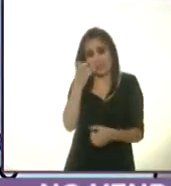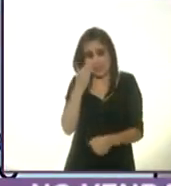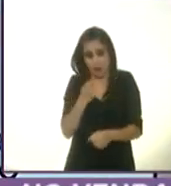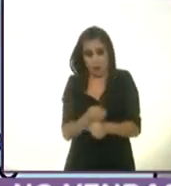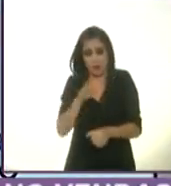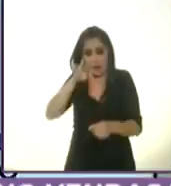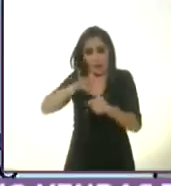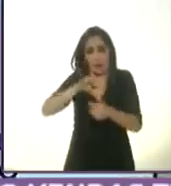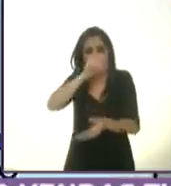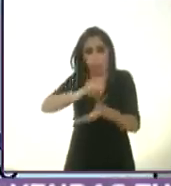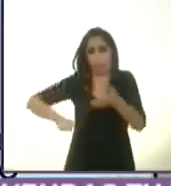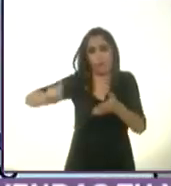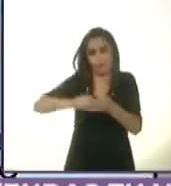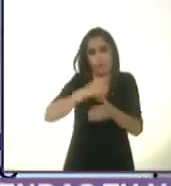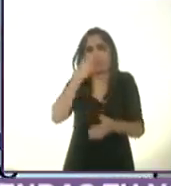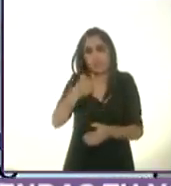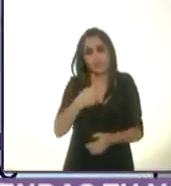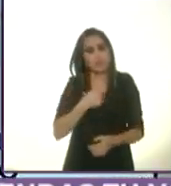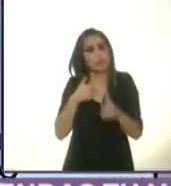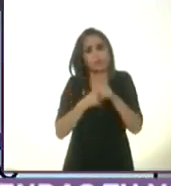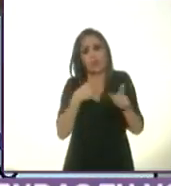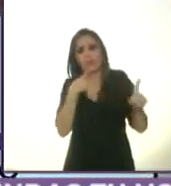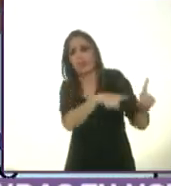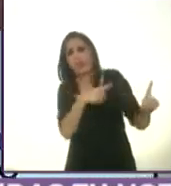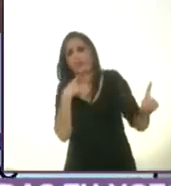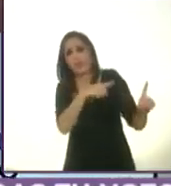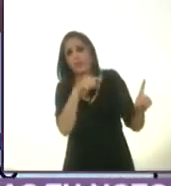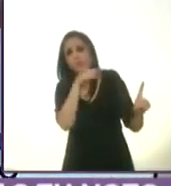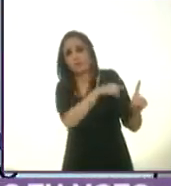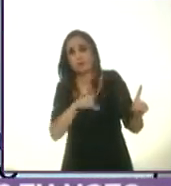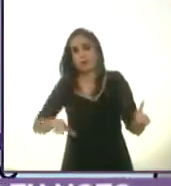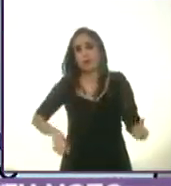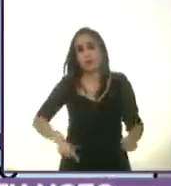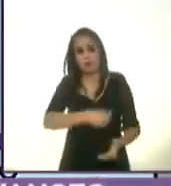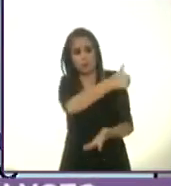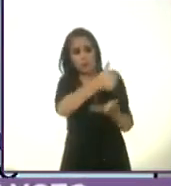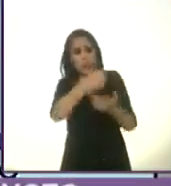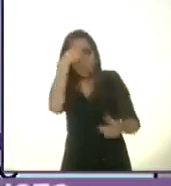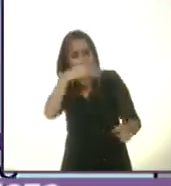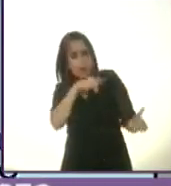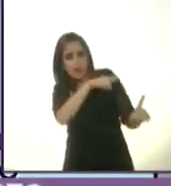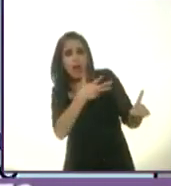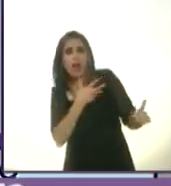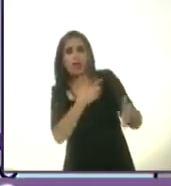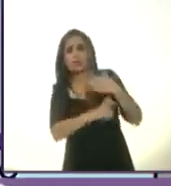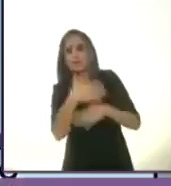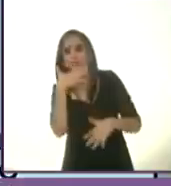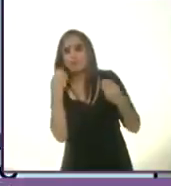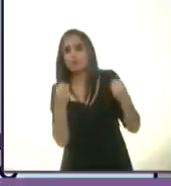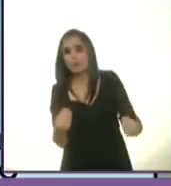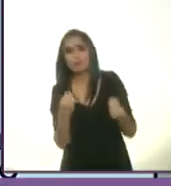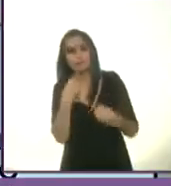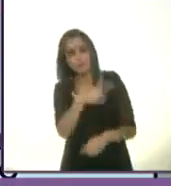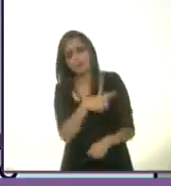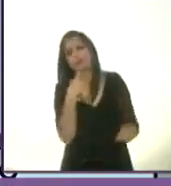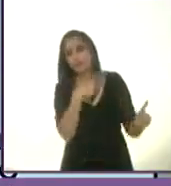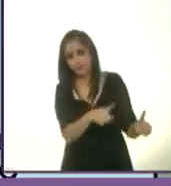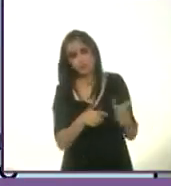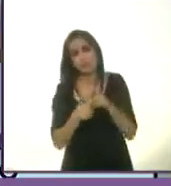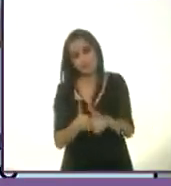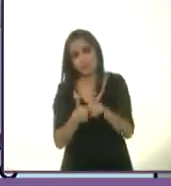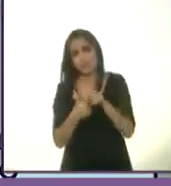elección y vamos a seguir denunciando lo que está ocurriendo desde el gobierno de la ciudad no podemos evitar esta denuncia pero y